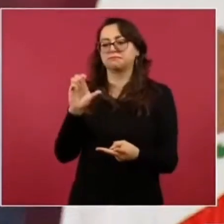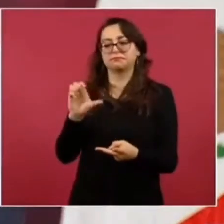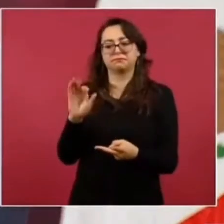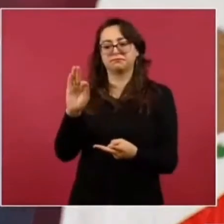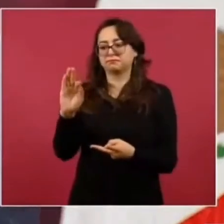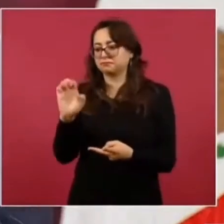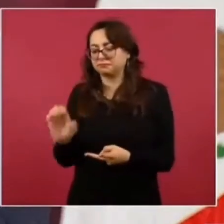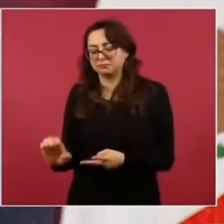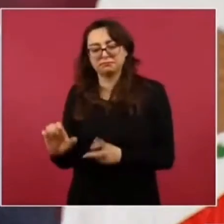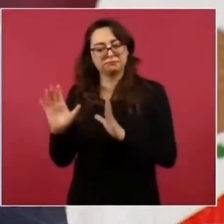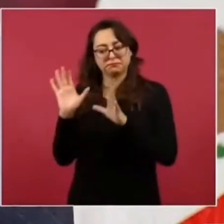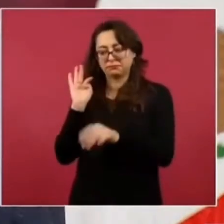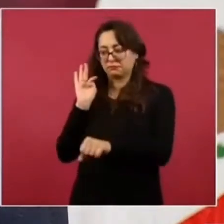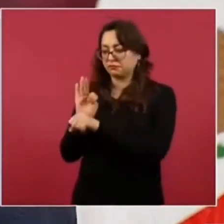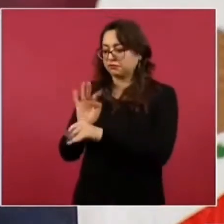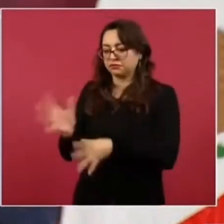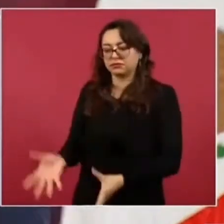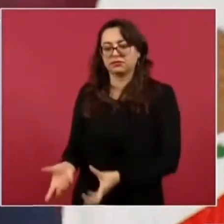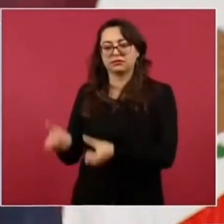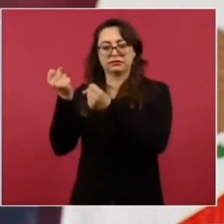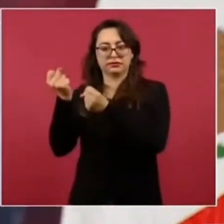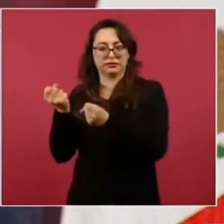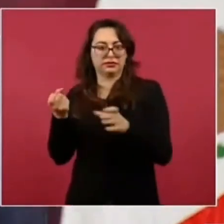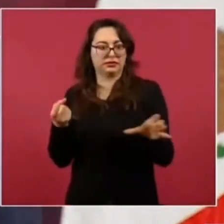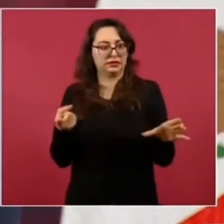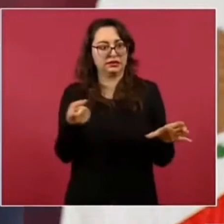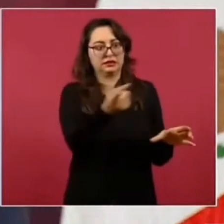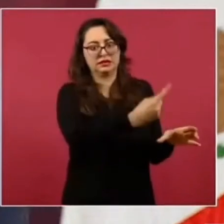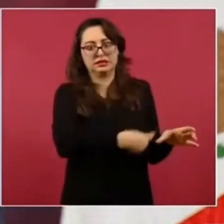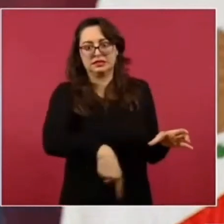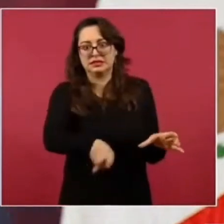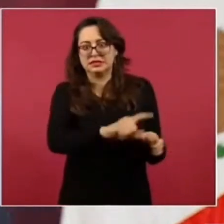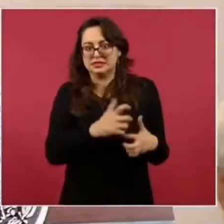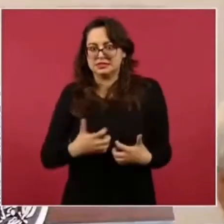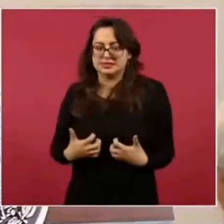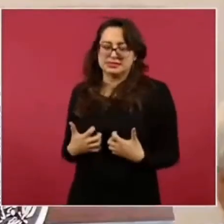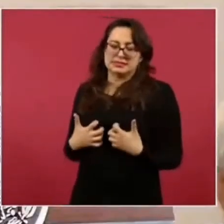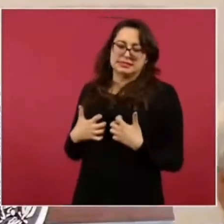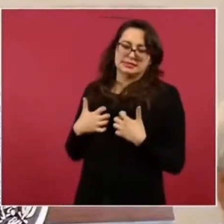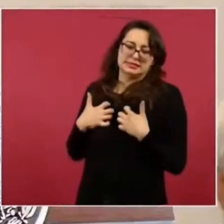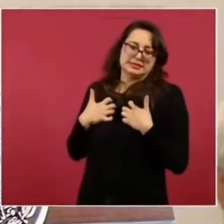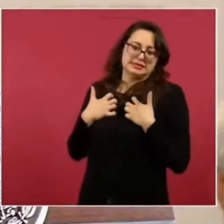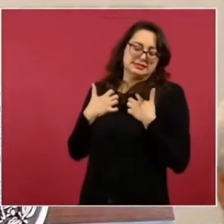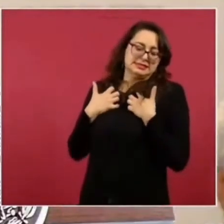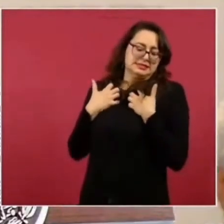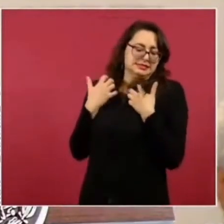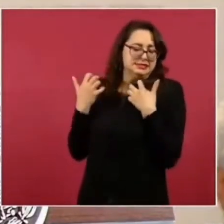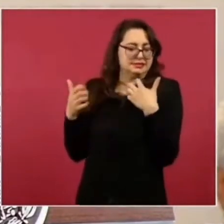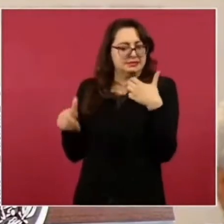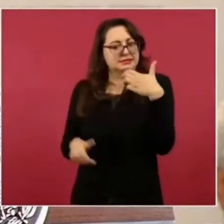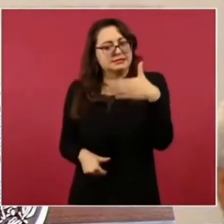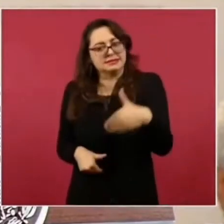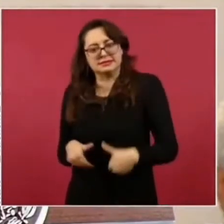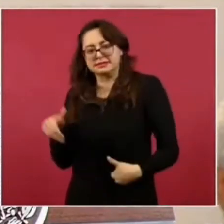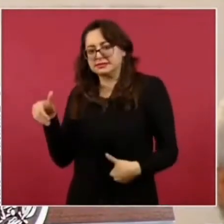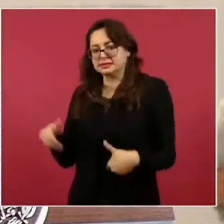Por eso les molestó muchísimo, ¿no?, lo de Iberdrola,